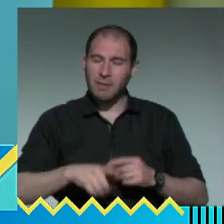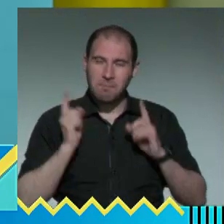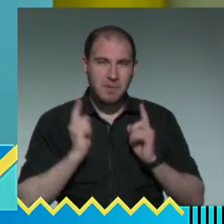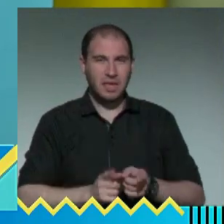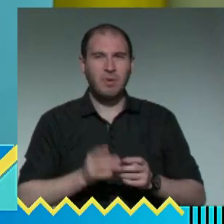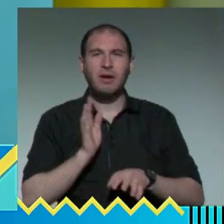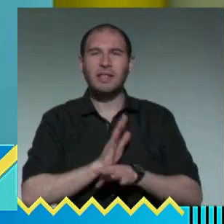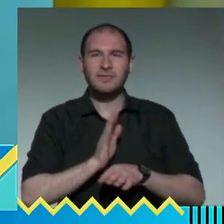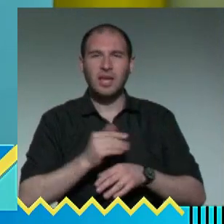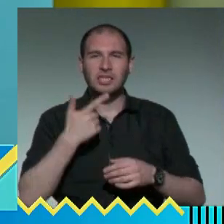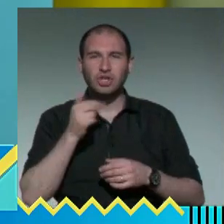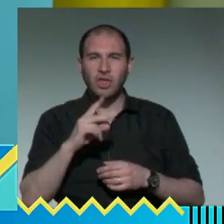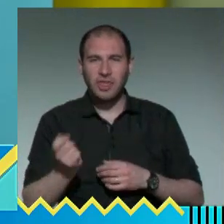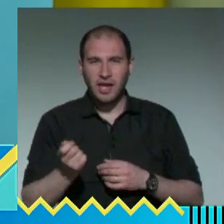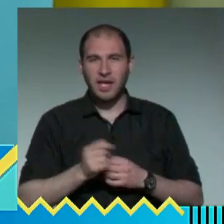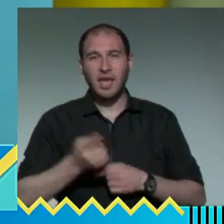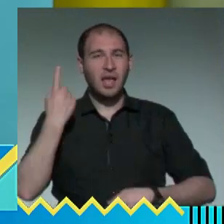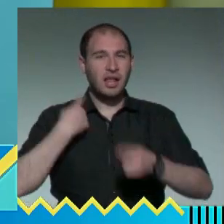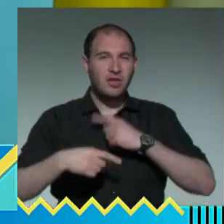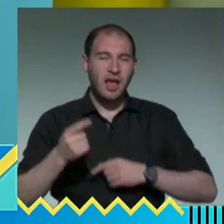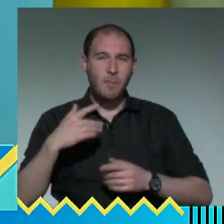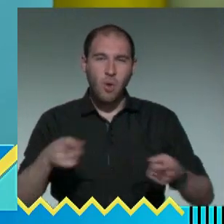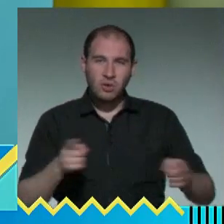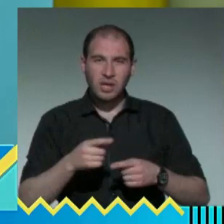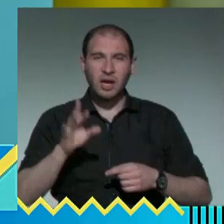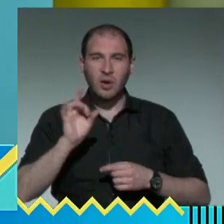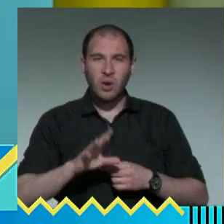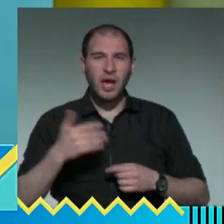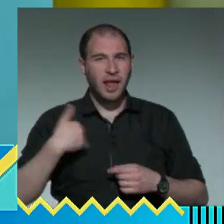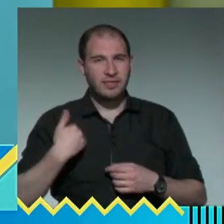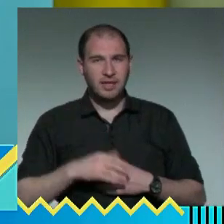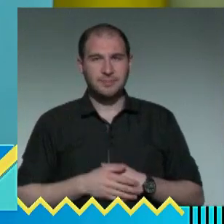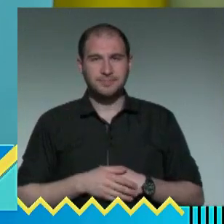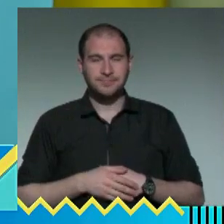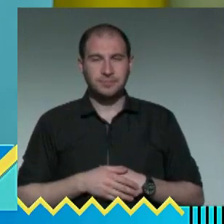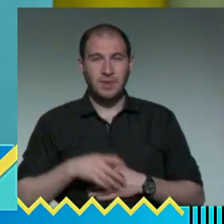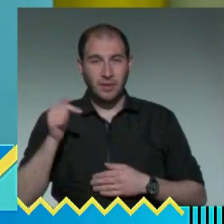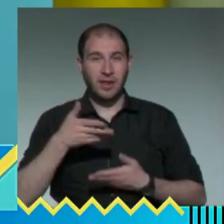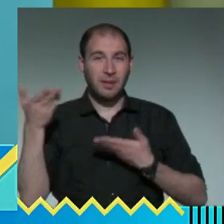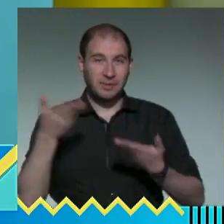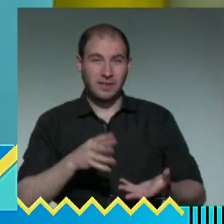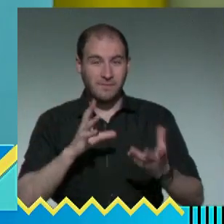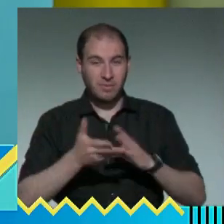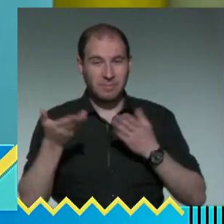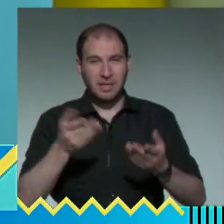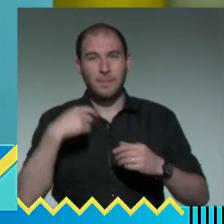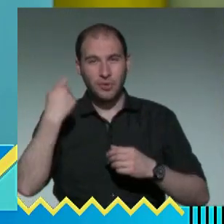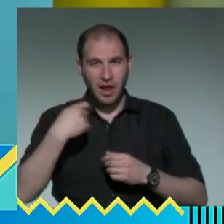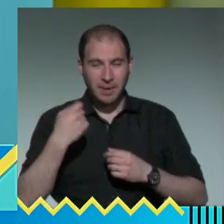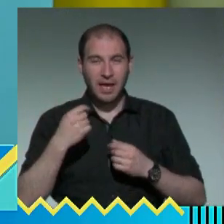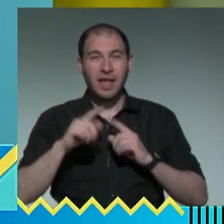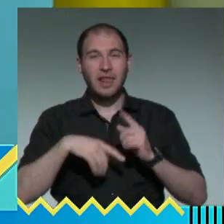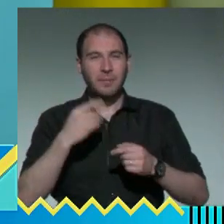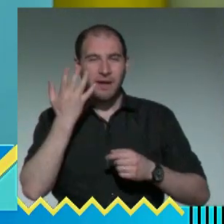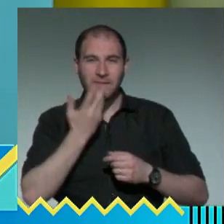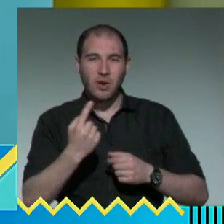¿qué significó Soda Stereo en la historia de la música, no solamente en la Argentina? Vamos a presentar de esta manera el programa para